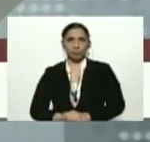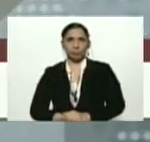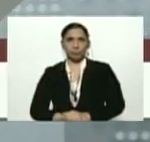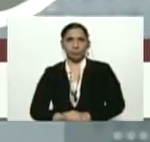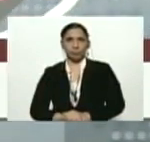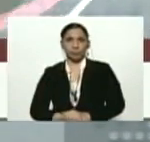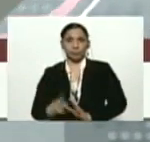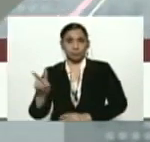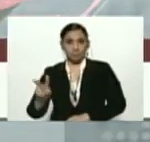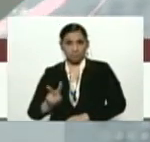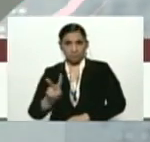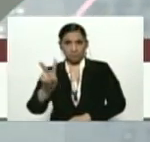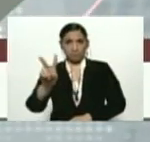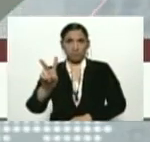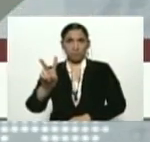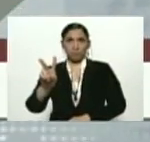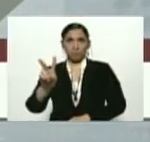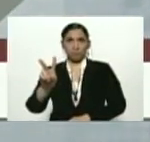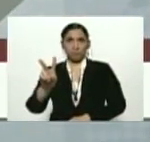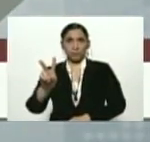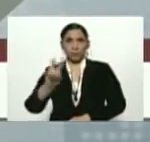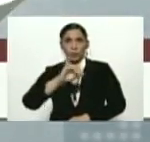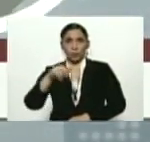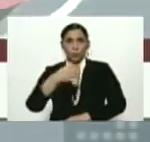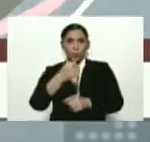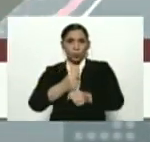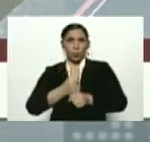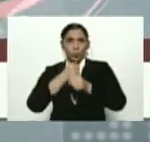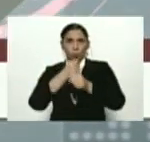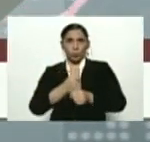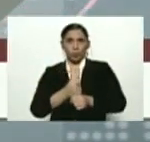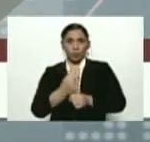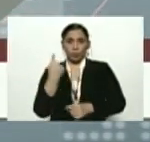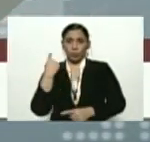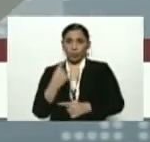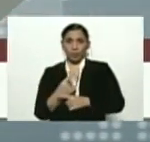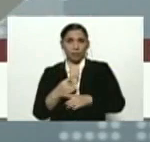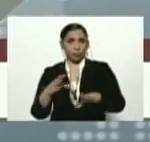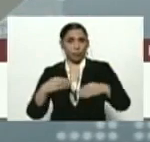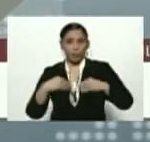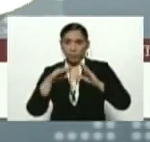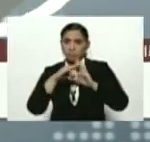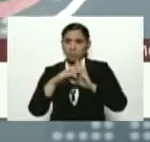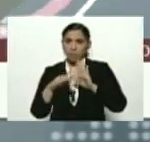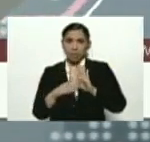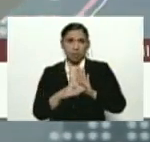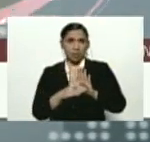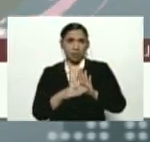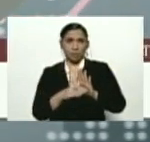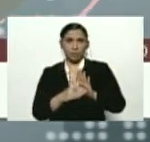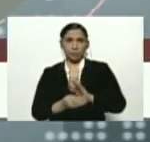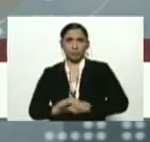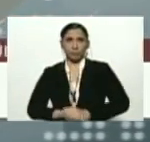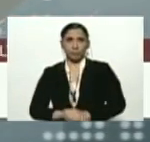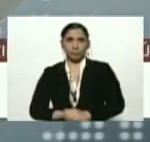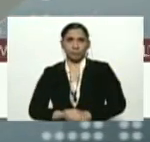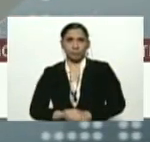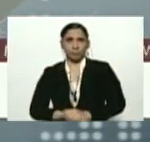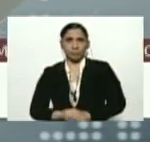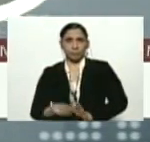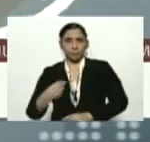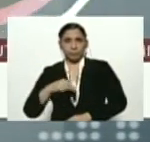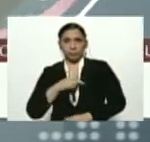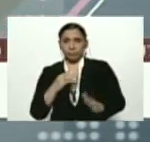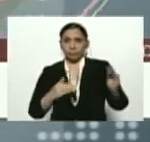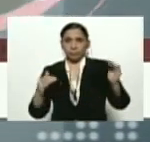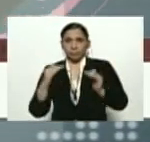El Valle, el Junquito, tienen que, bueno, tomar medidas extraordinarias. Estamos llegando a